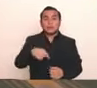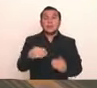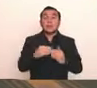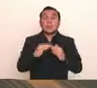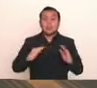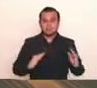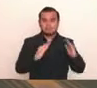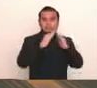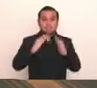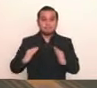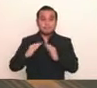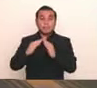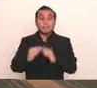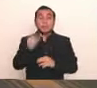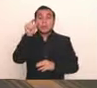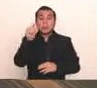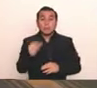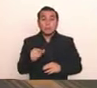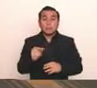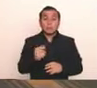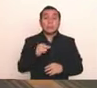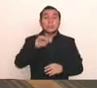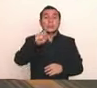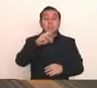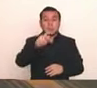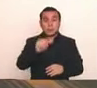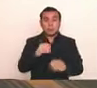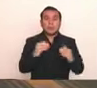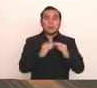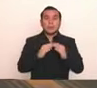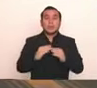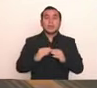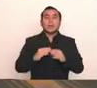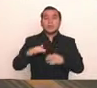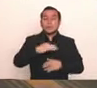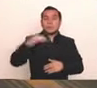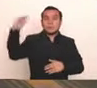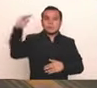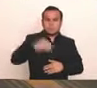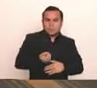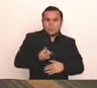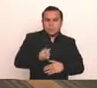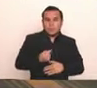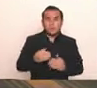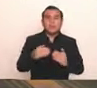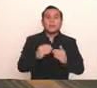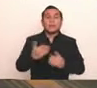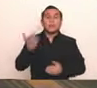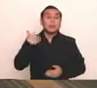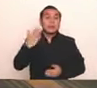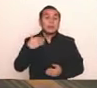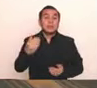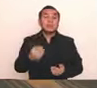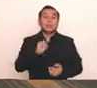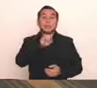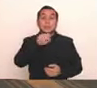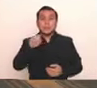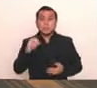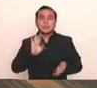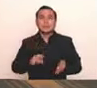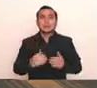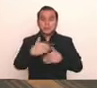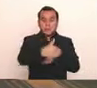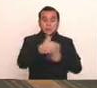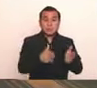de tecoluca el hospital la ceiba el hospital de la segunda brigada de infantería en comalapa y el easter sanmiguel se han habilitado 100